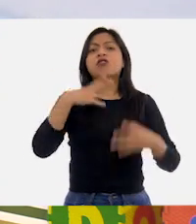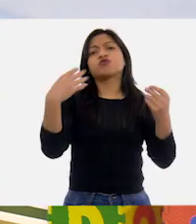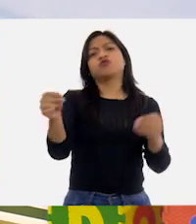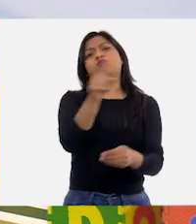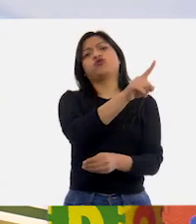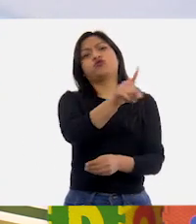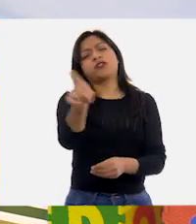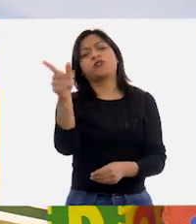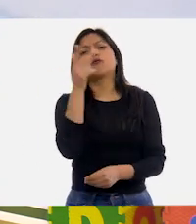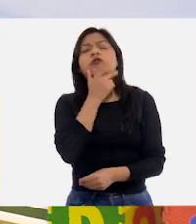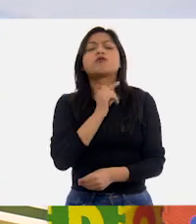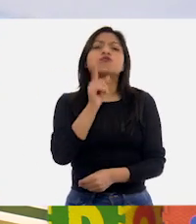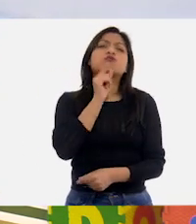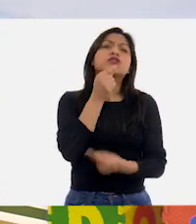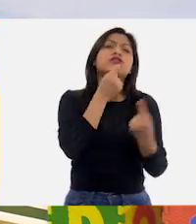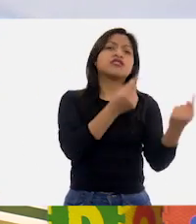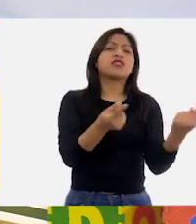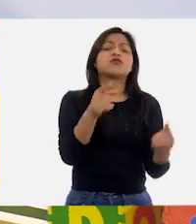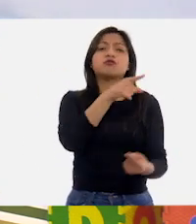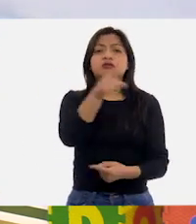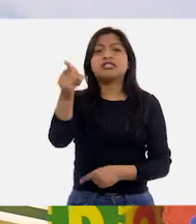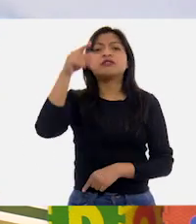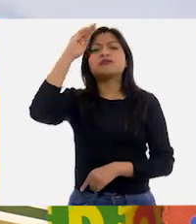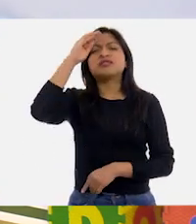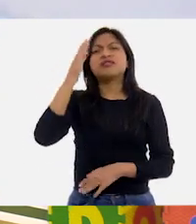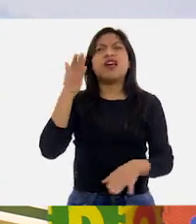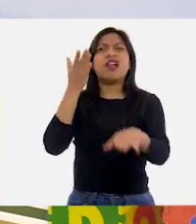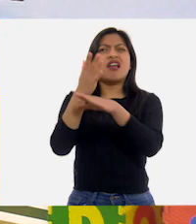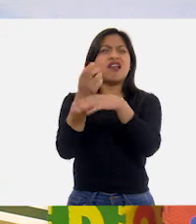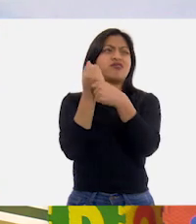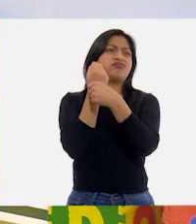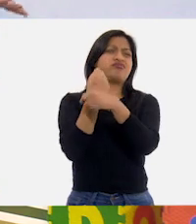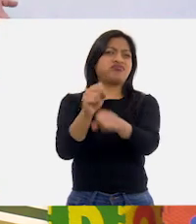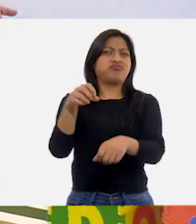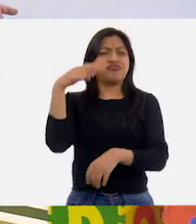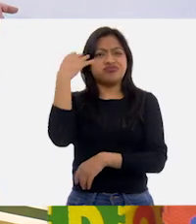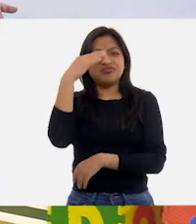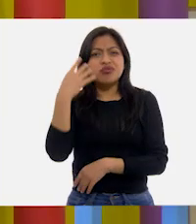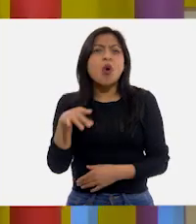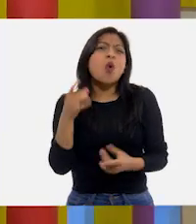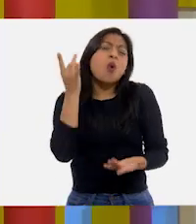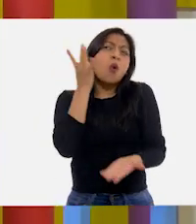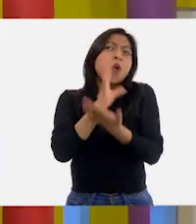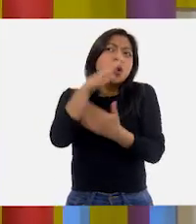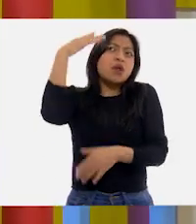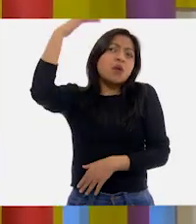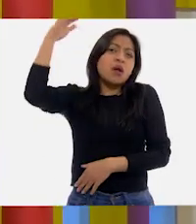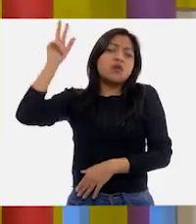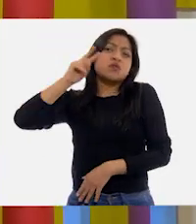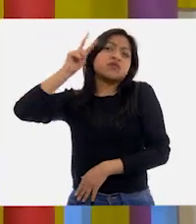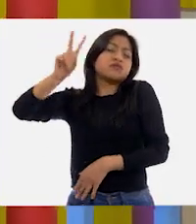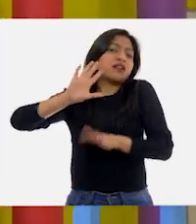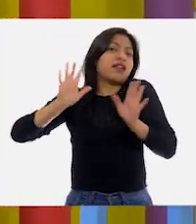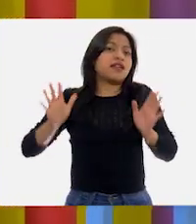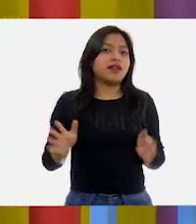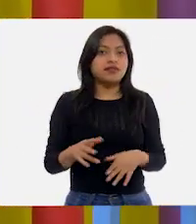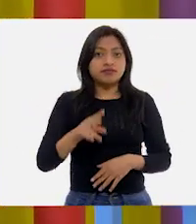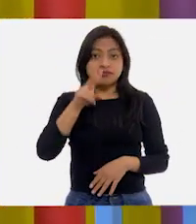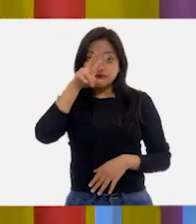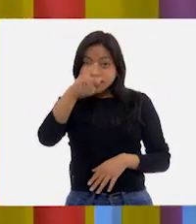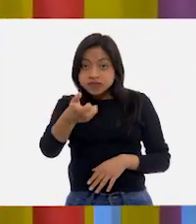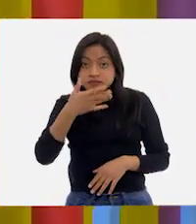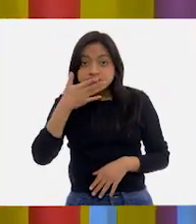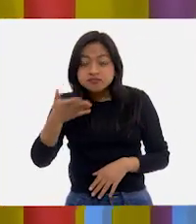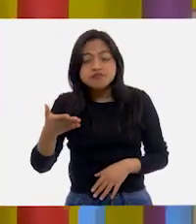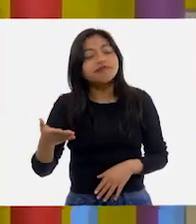que la ópera es aburrida y es un arte solamente para gente adulta. ¡Claro que no! ¿Verdad que no? No, no,